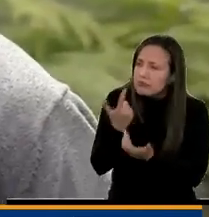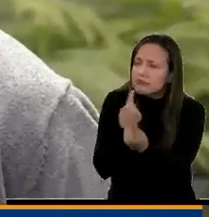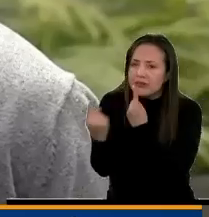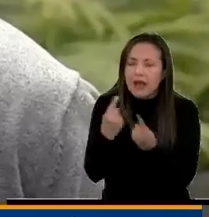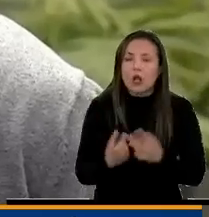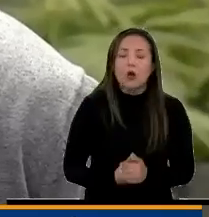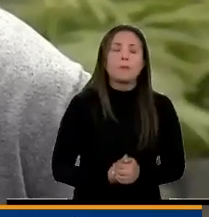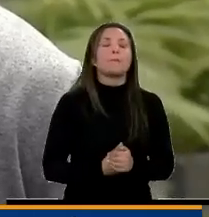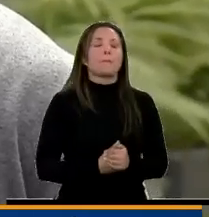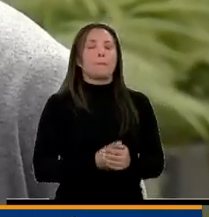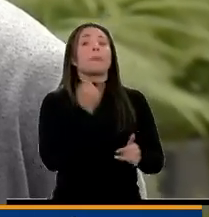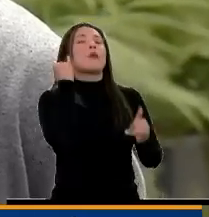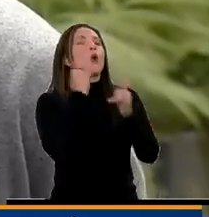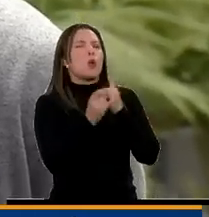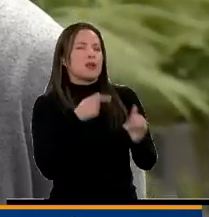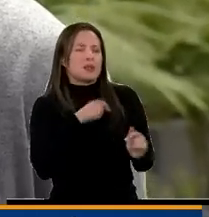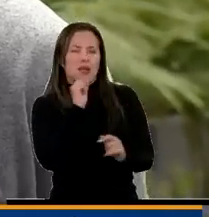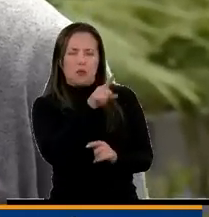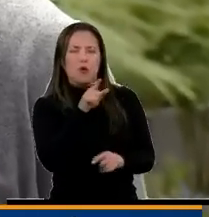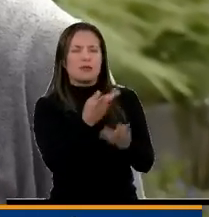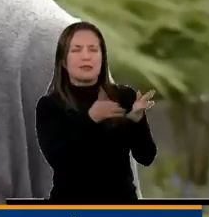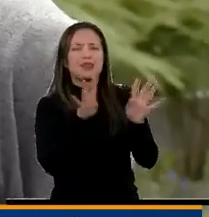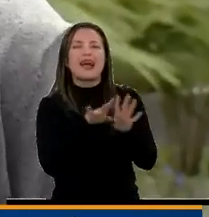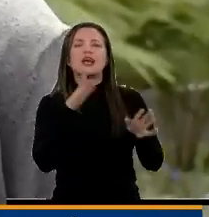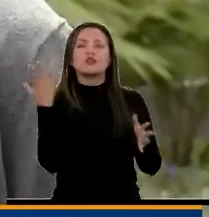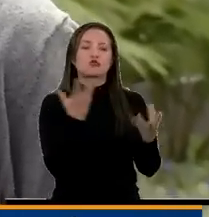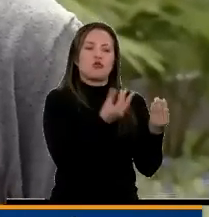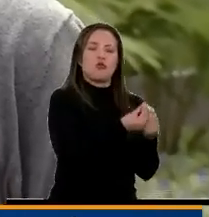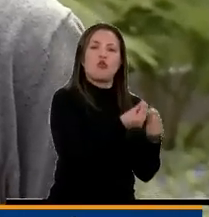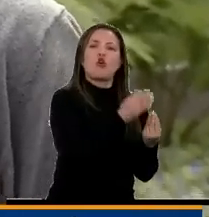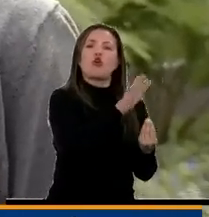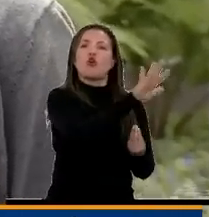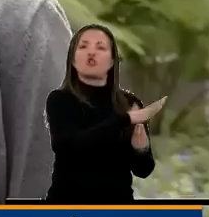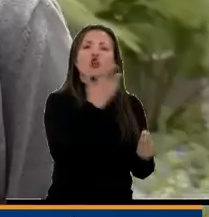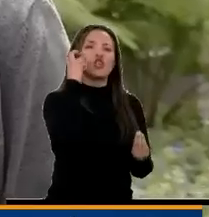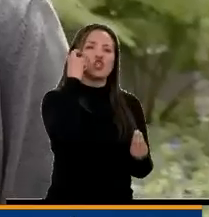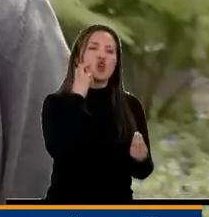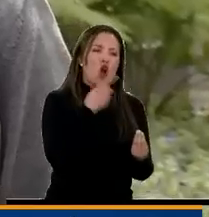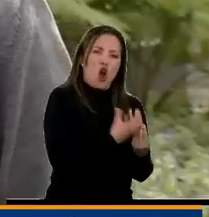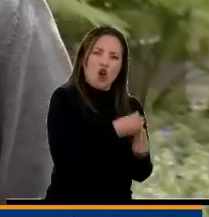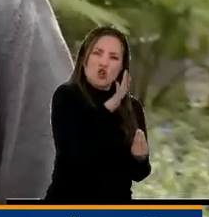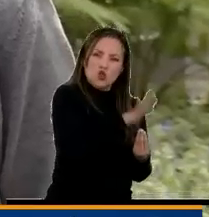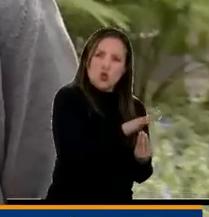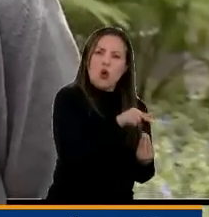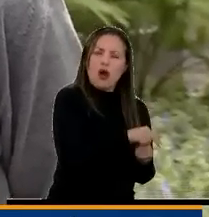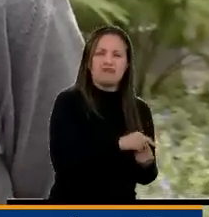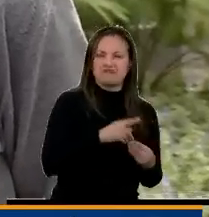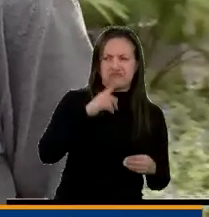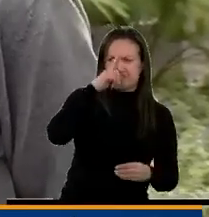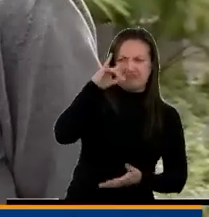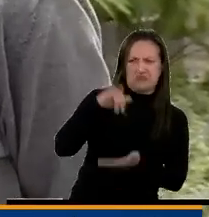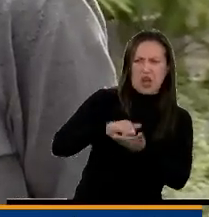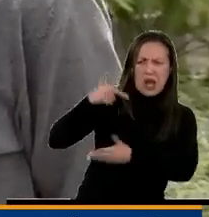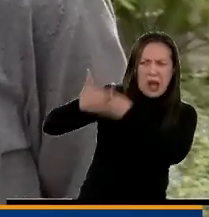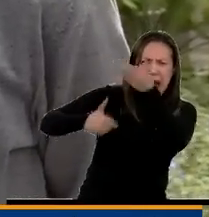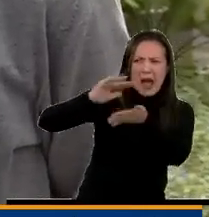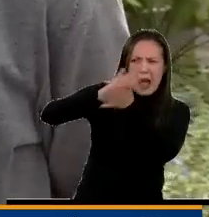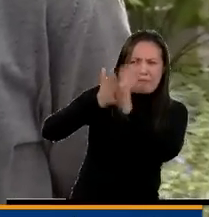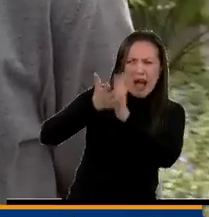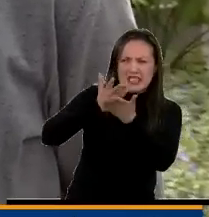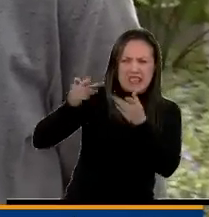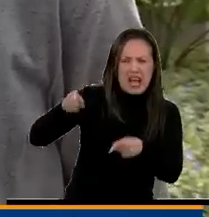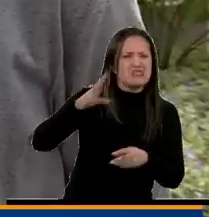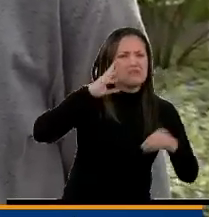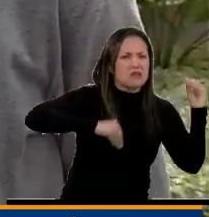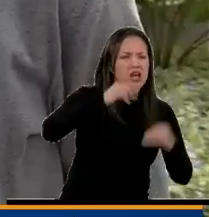Finalmente, senador, el Frente Occidental en el Chocó manifestó que no cree en el proceso de paz que se está avanzando e incluso sacó hace pocas horas un comunicado en el que dice que mantiene